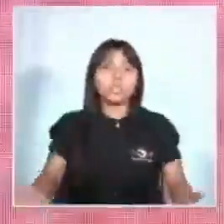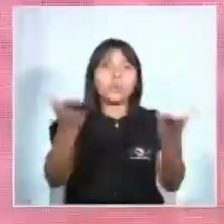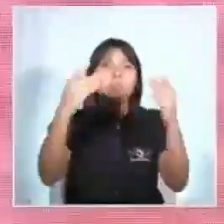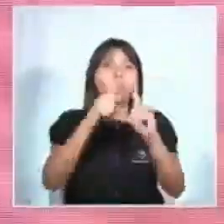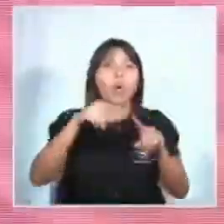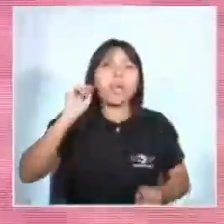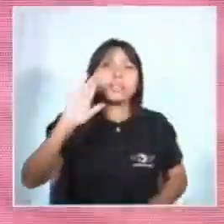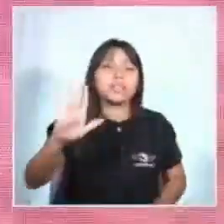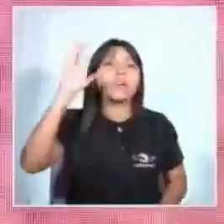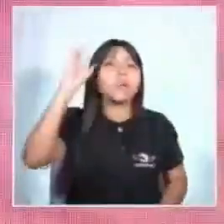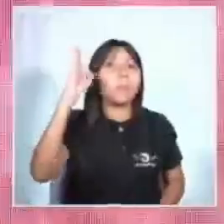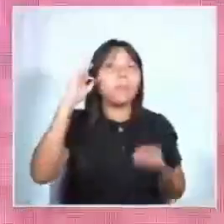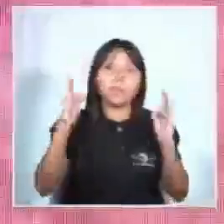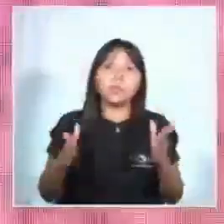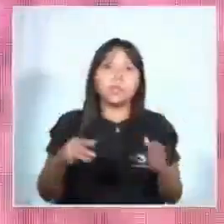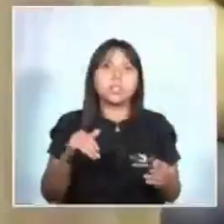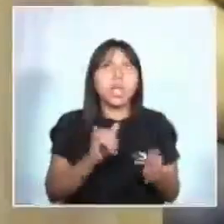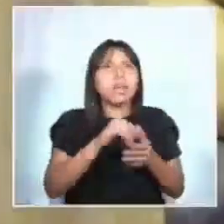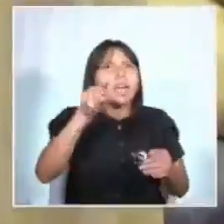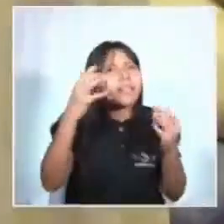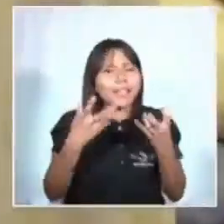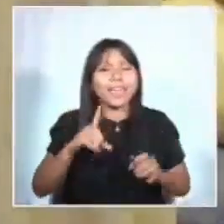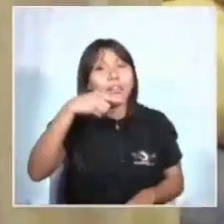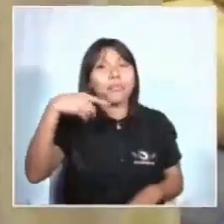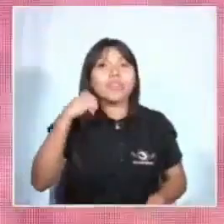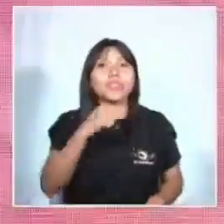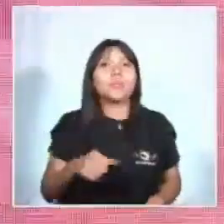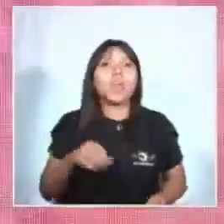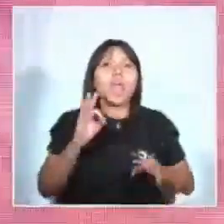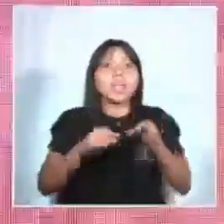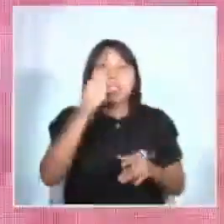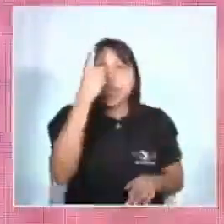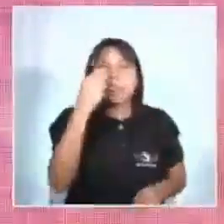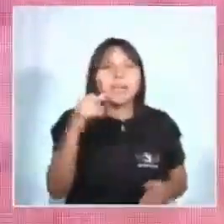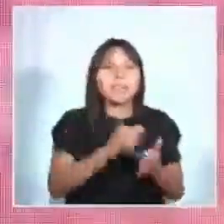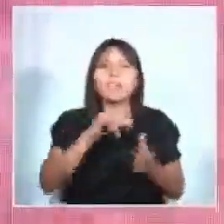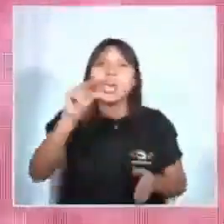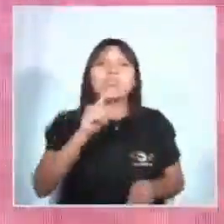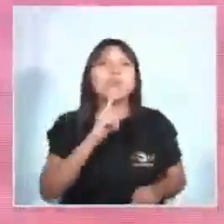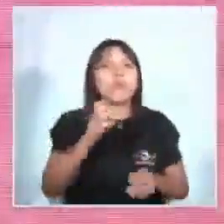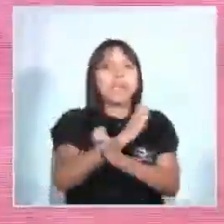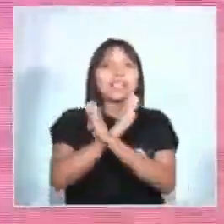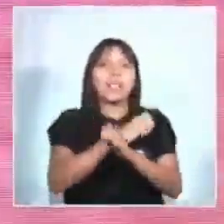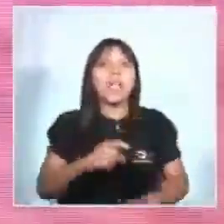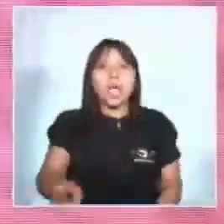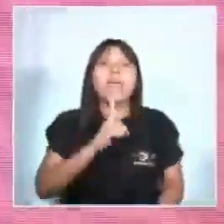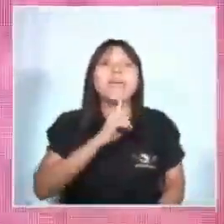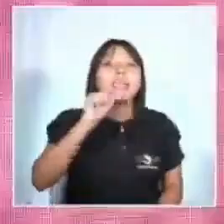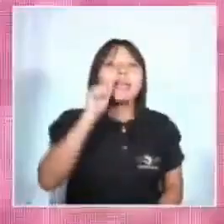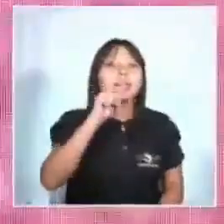¿Qué te quiero decir, mujer? De que si tú entiendes que no eres esclava, que eres una